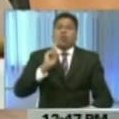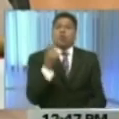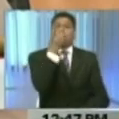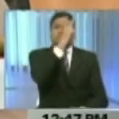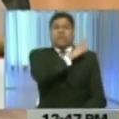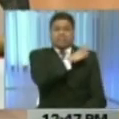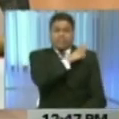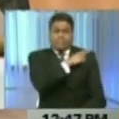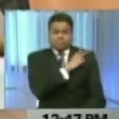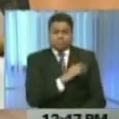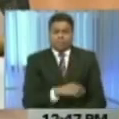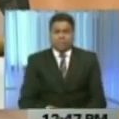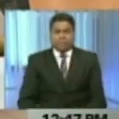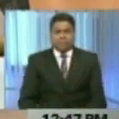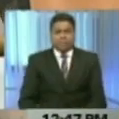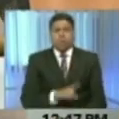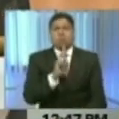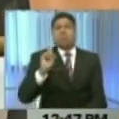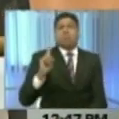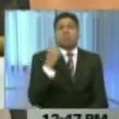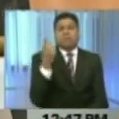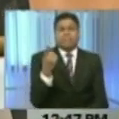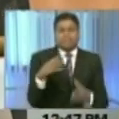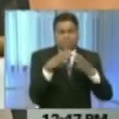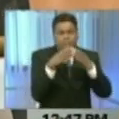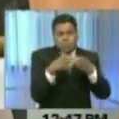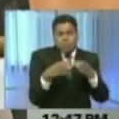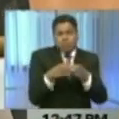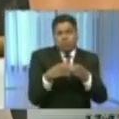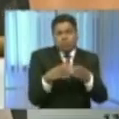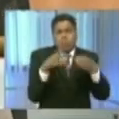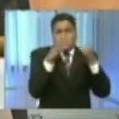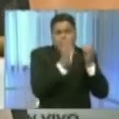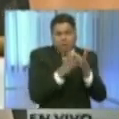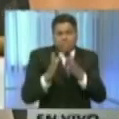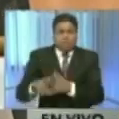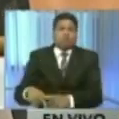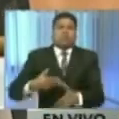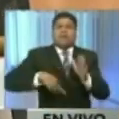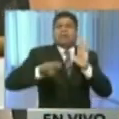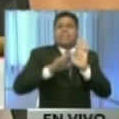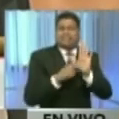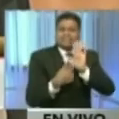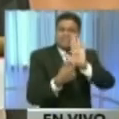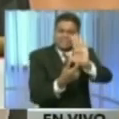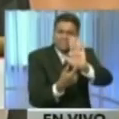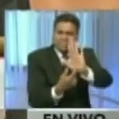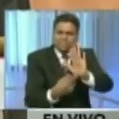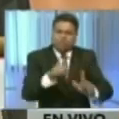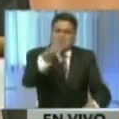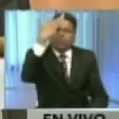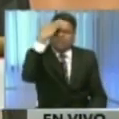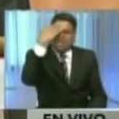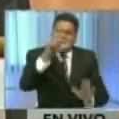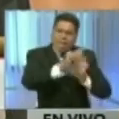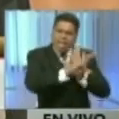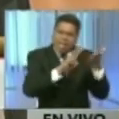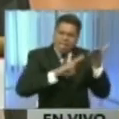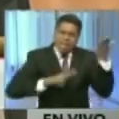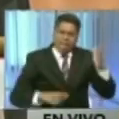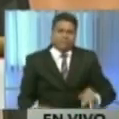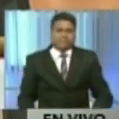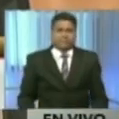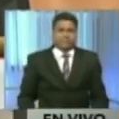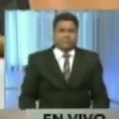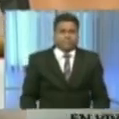únicamente en la organización. Se lo voy a repetir por si no sabe leer, señor Almagro. Se abstendrán de actuar